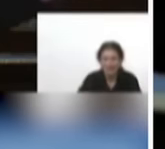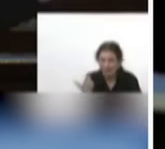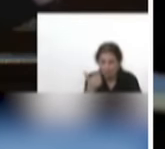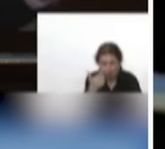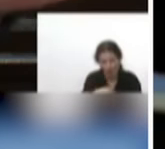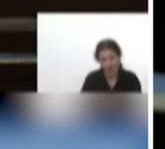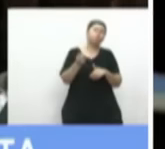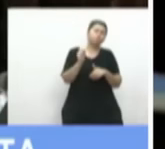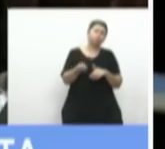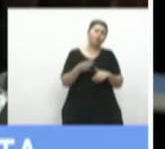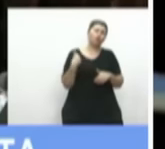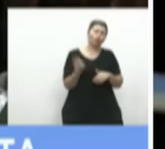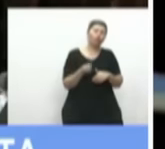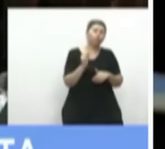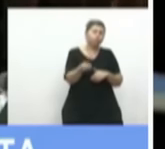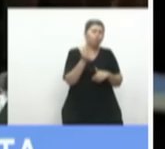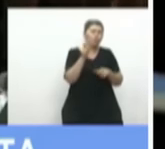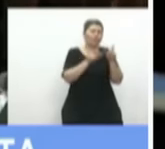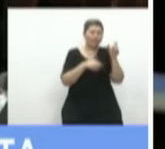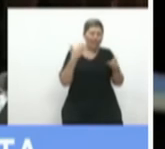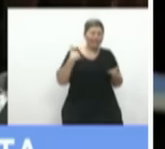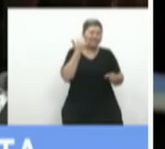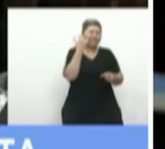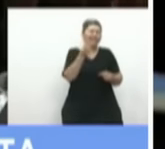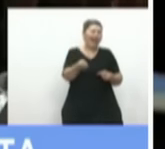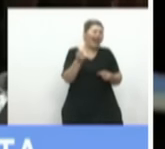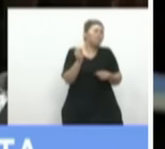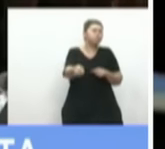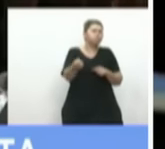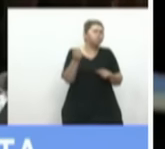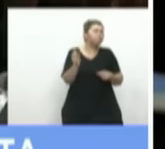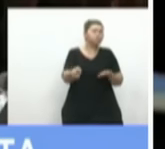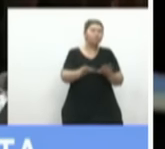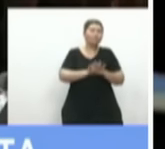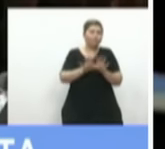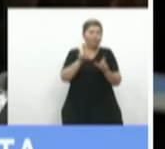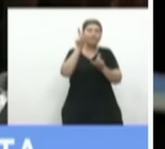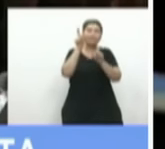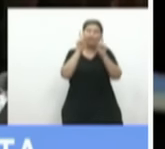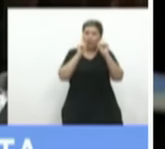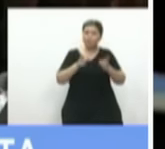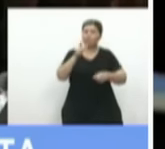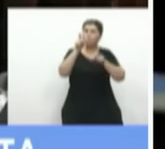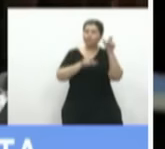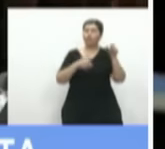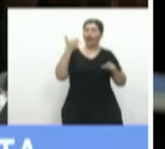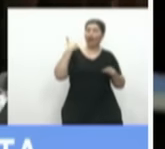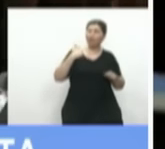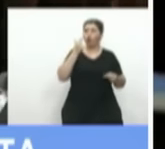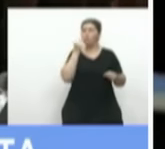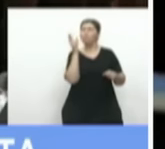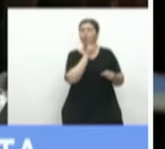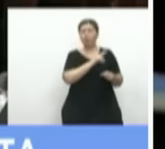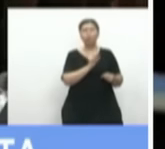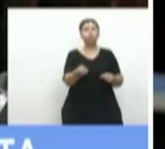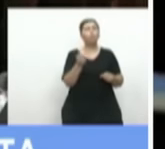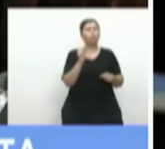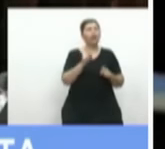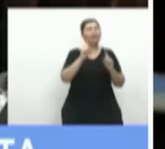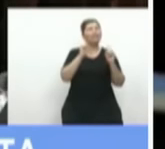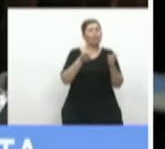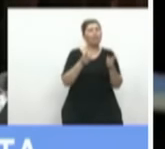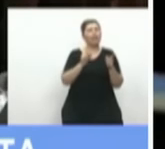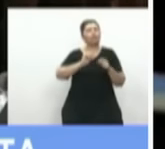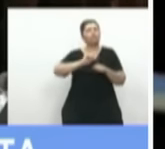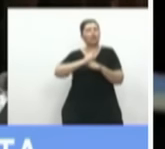del helicóptero, a los que te están augurando comiendo tutuca en la playa, que mi ley se va en marzo, no sabía si era en marzo o en abril, porque era como la Pascua.